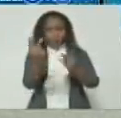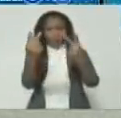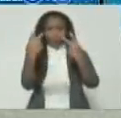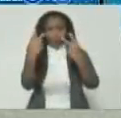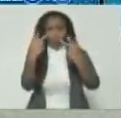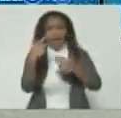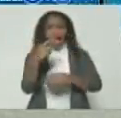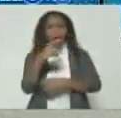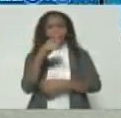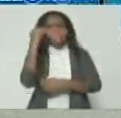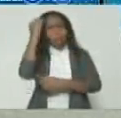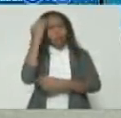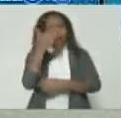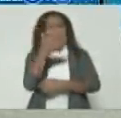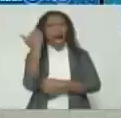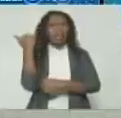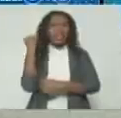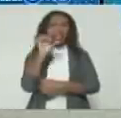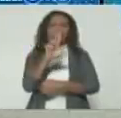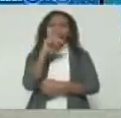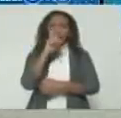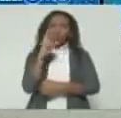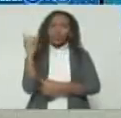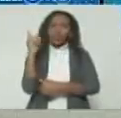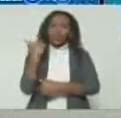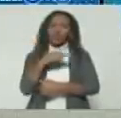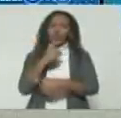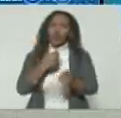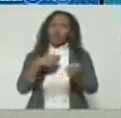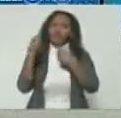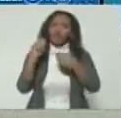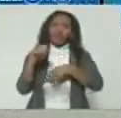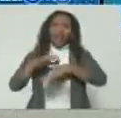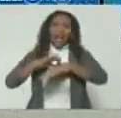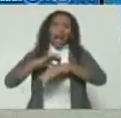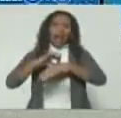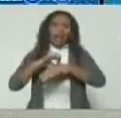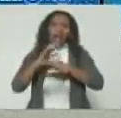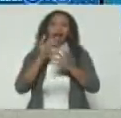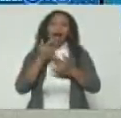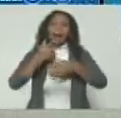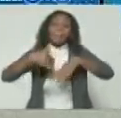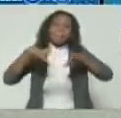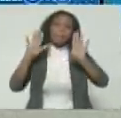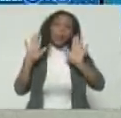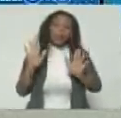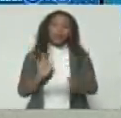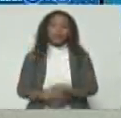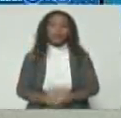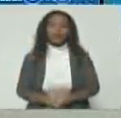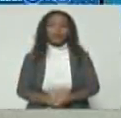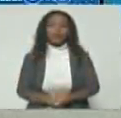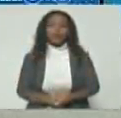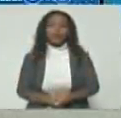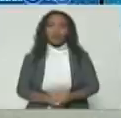hace 3 años atrás que íbamos a estar exportando carne, por ejemplo?